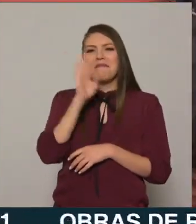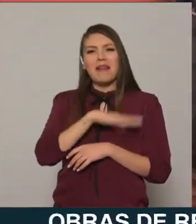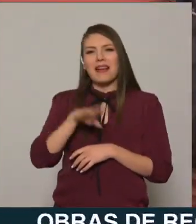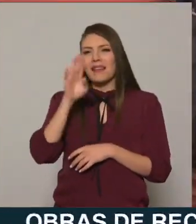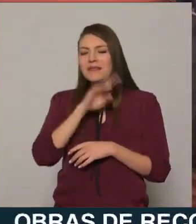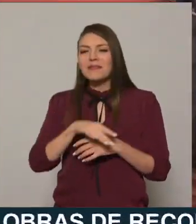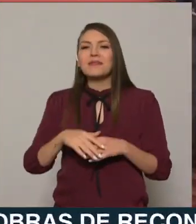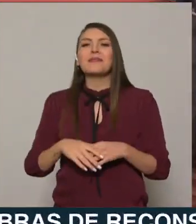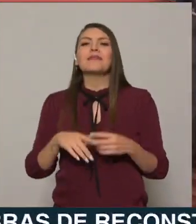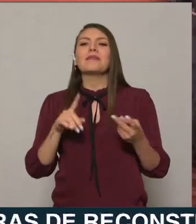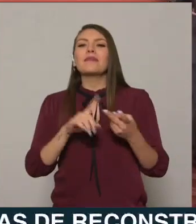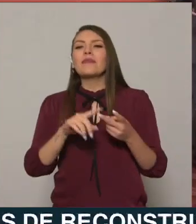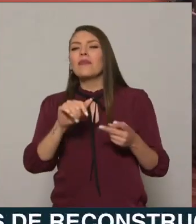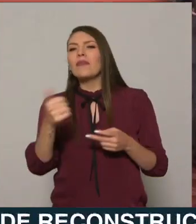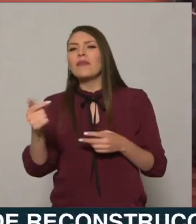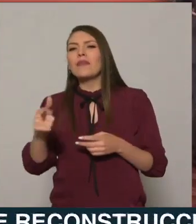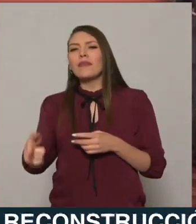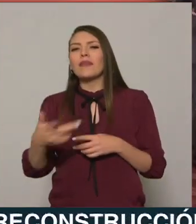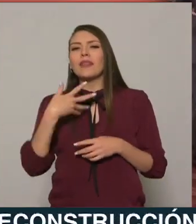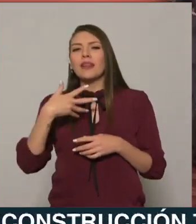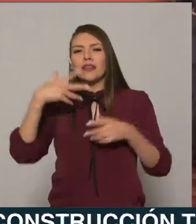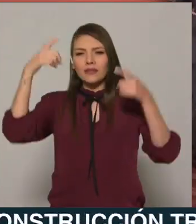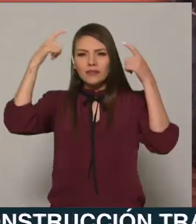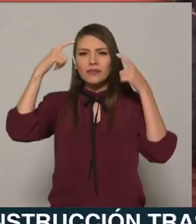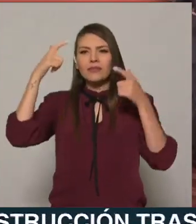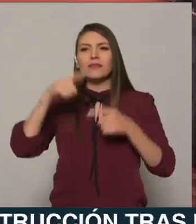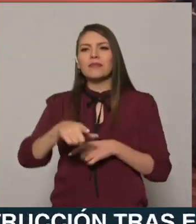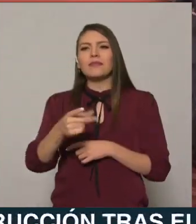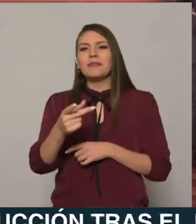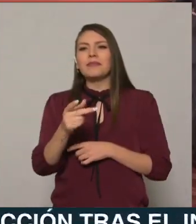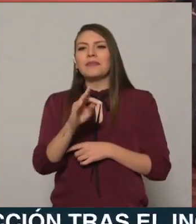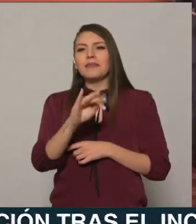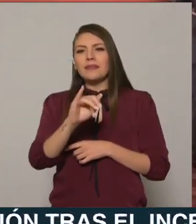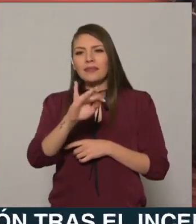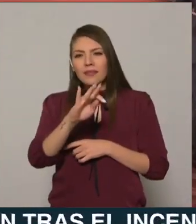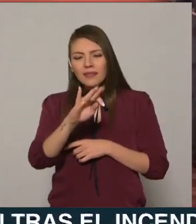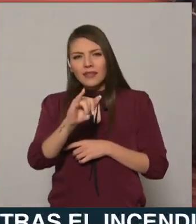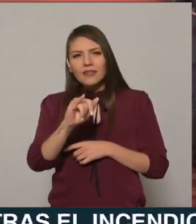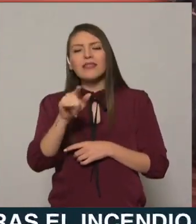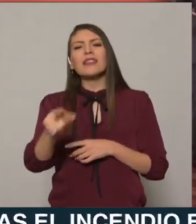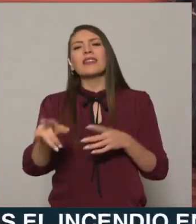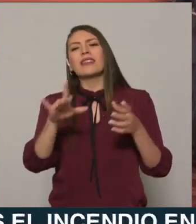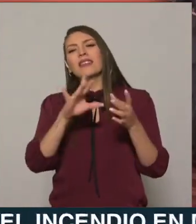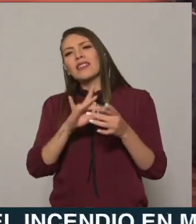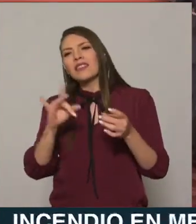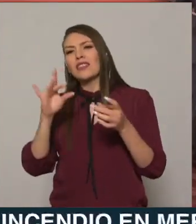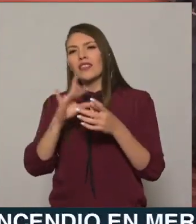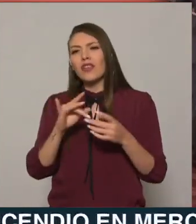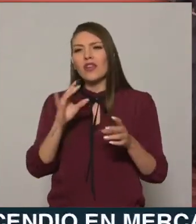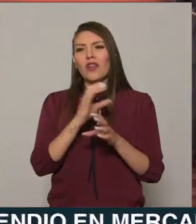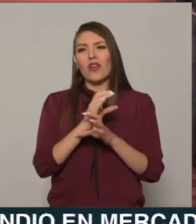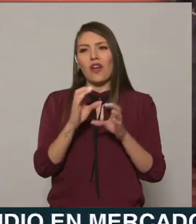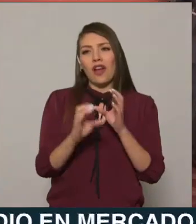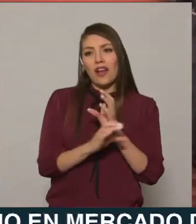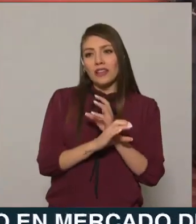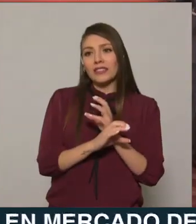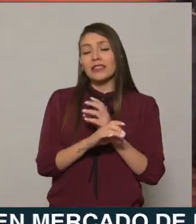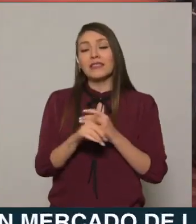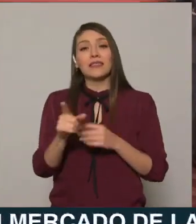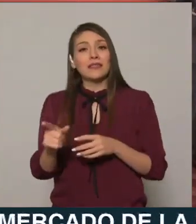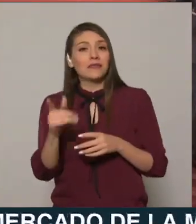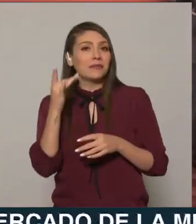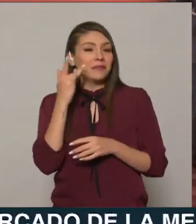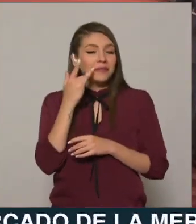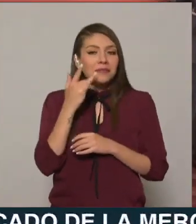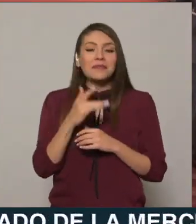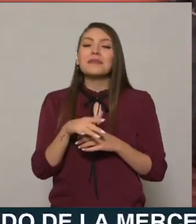la del sombrerito, que ella te da tips de etiqueta y protocolo. Okay, o sea, es como muy nice ella. Ella es muy nice. Y tenemos